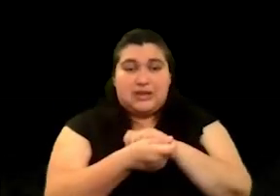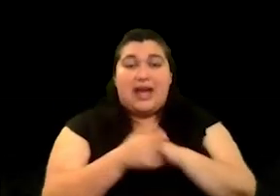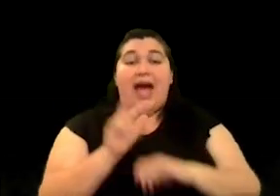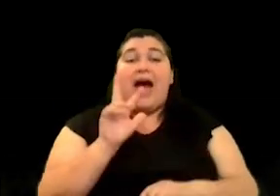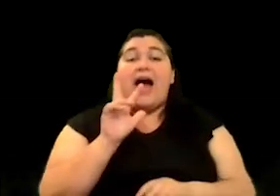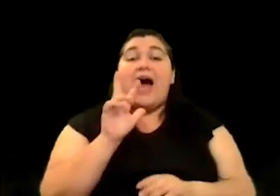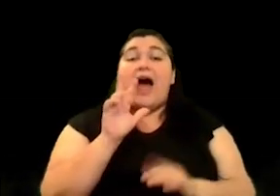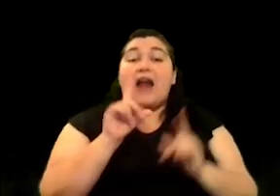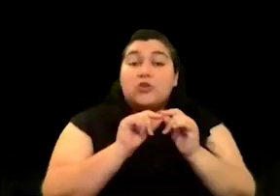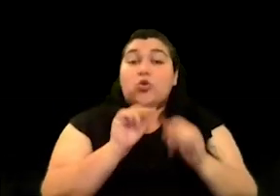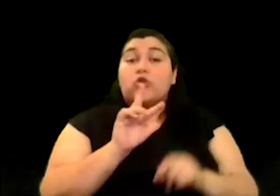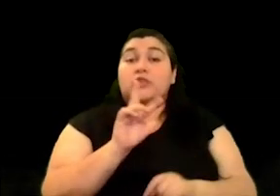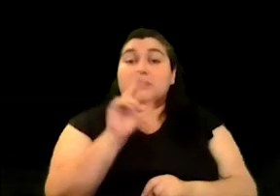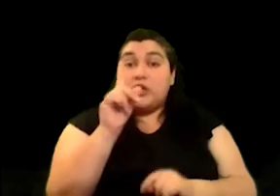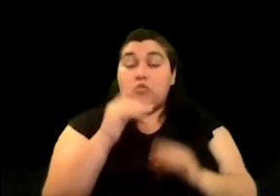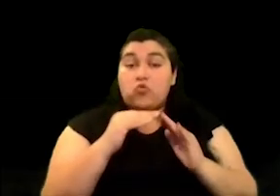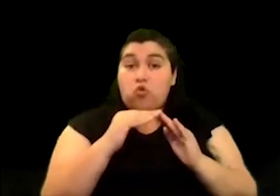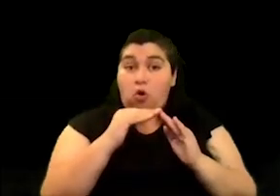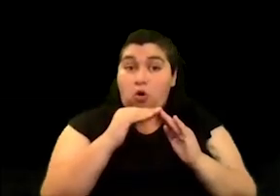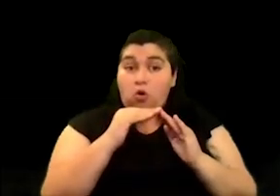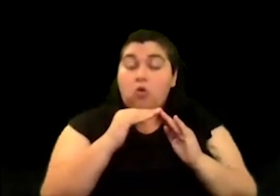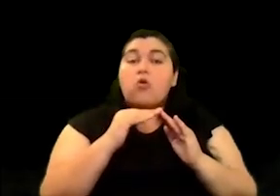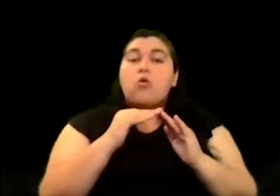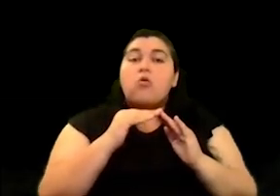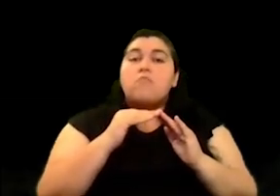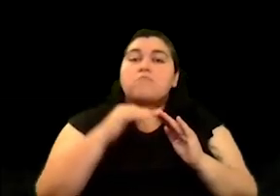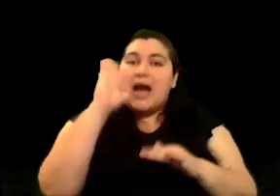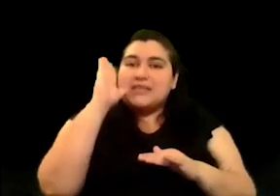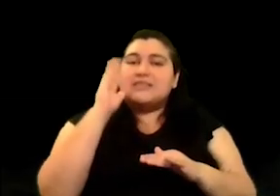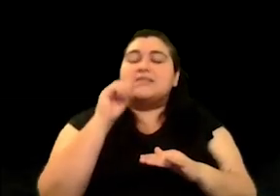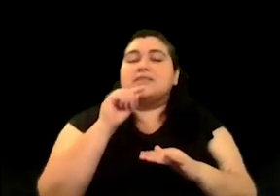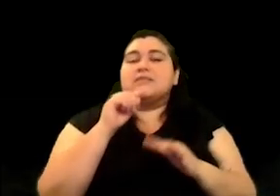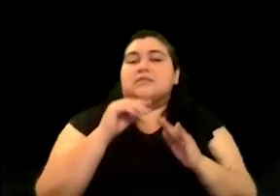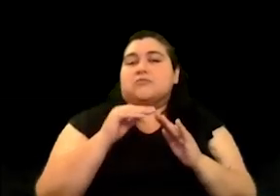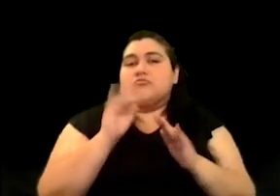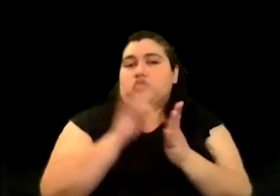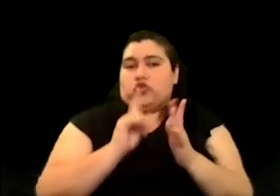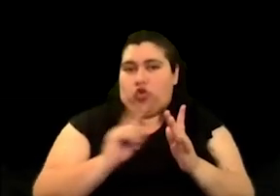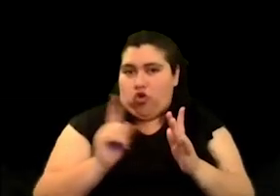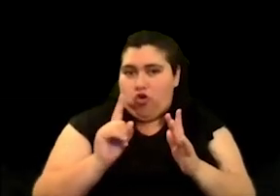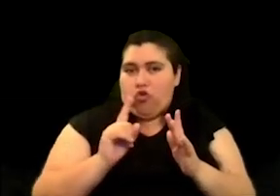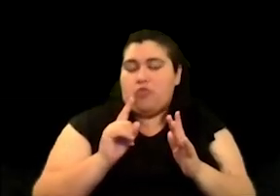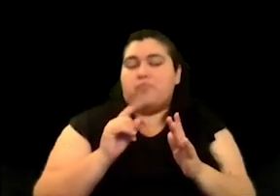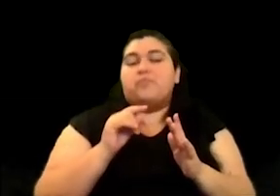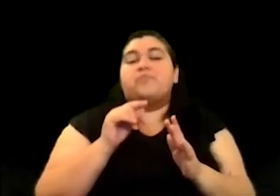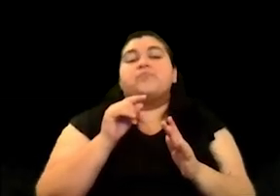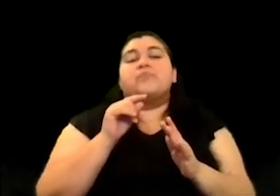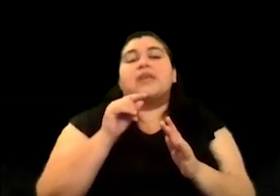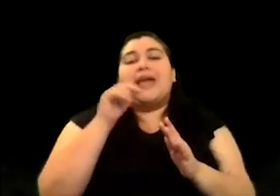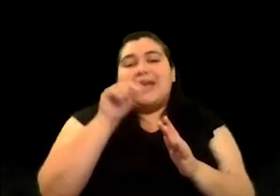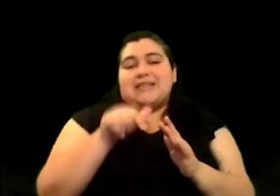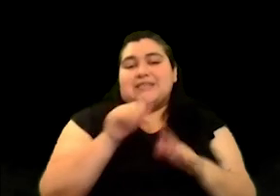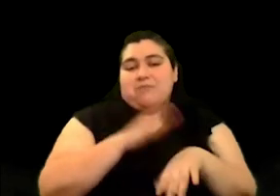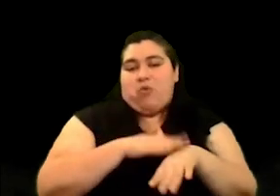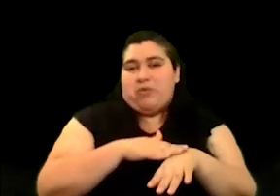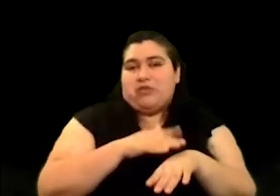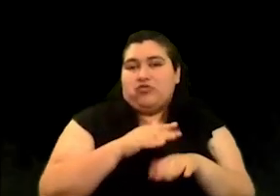artículo 31 para arriba. Entonces, estos tratados internacionales de derechos humanos tienen rango